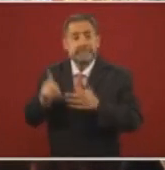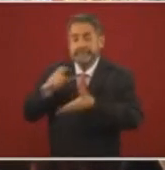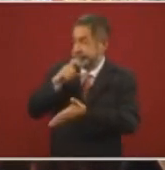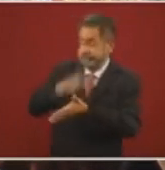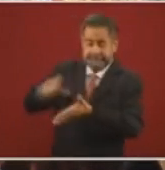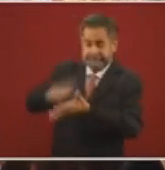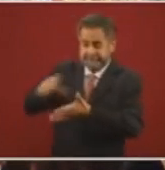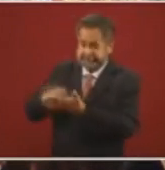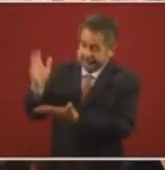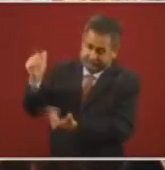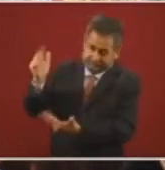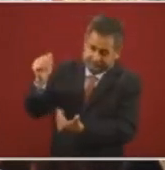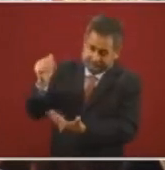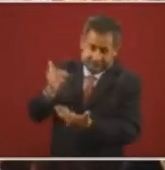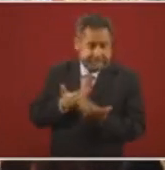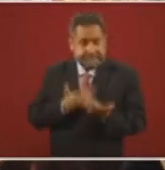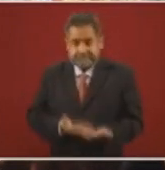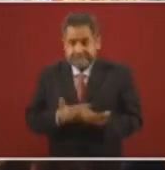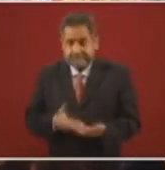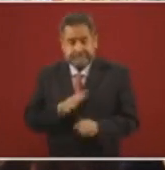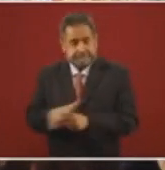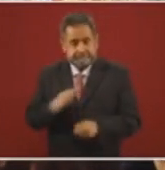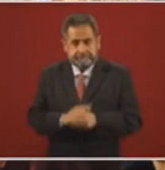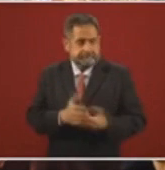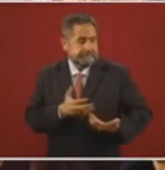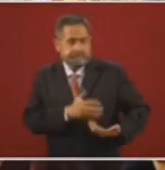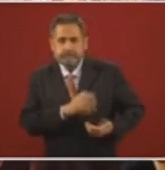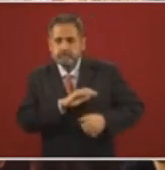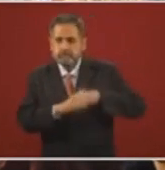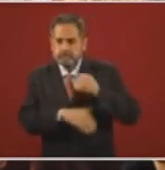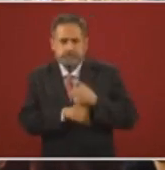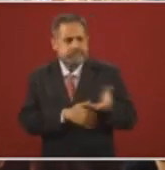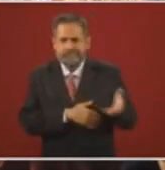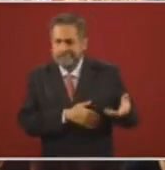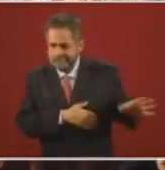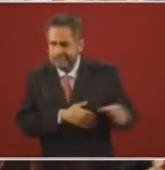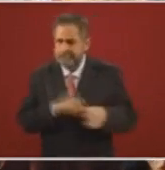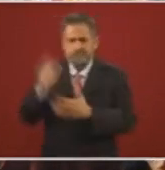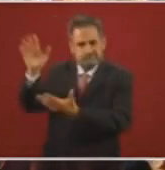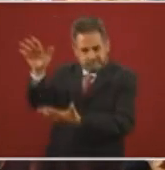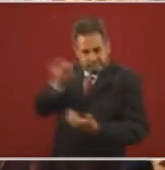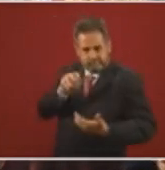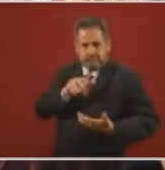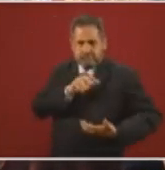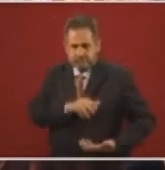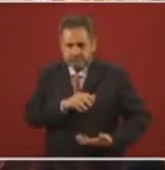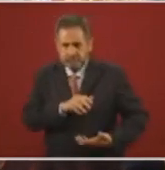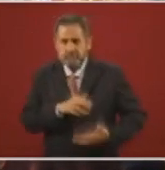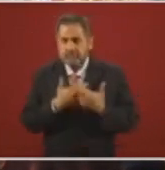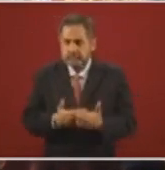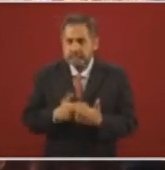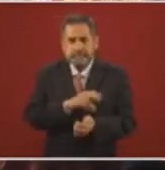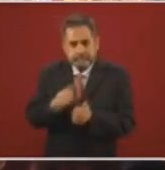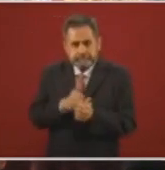el resto de medicamentos oncológicos para tener una reserva de respaldo pues la pregunta se contesta a manera